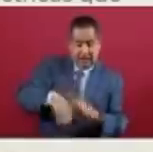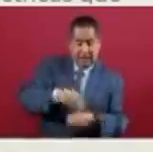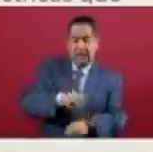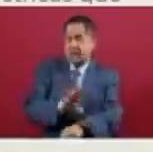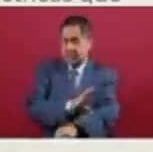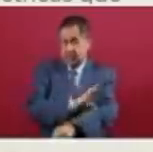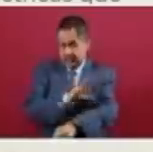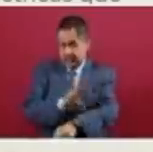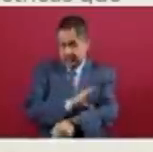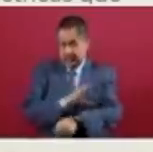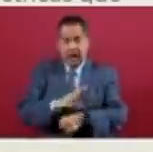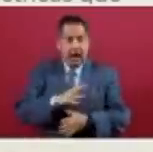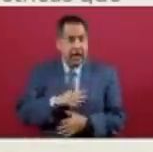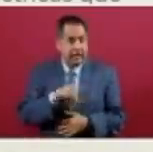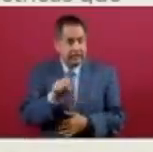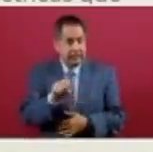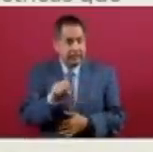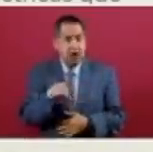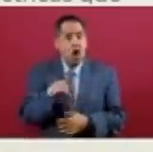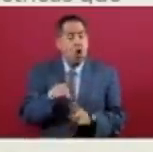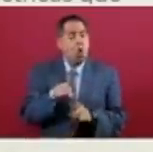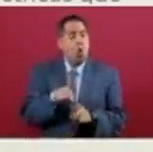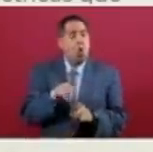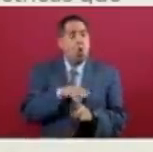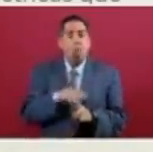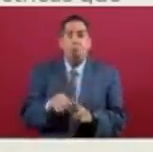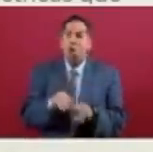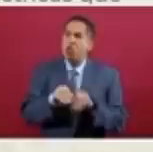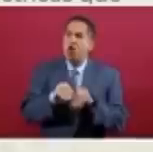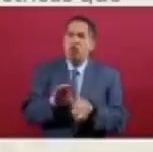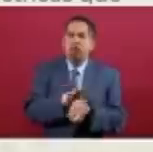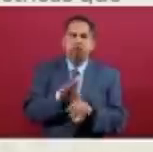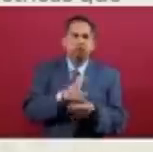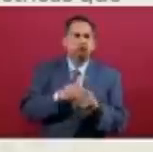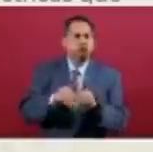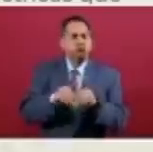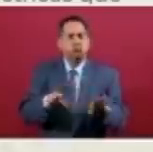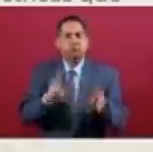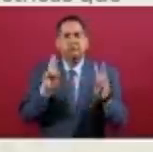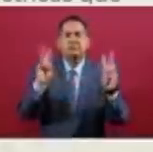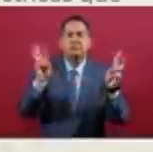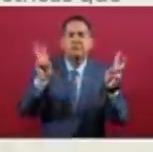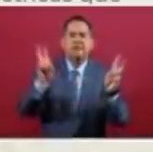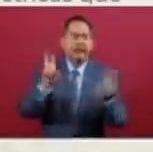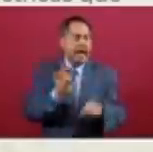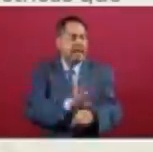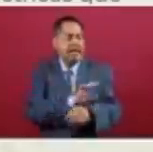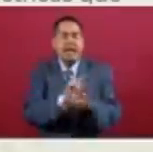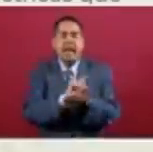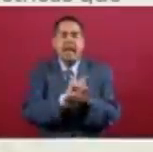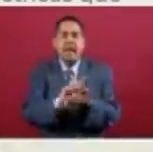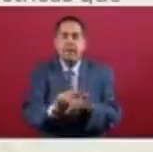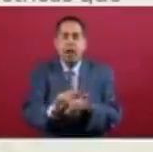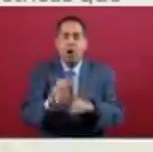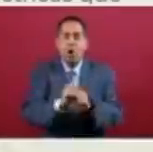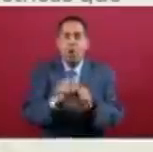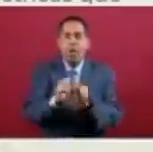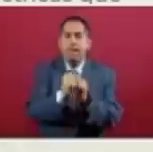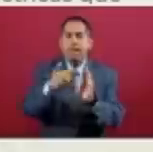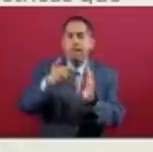con capacidad para producir energía limpia y barata,